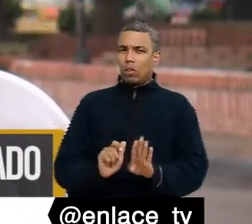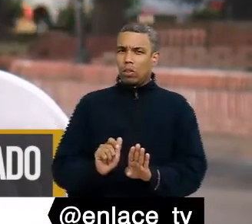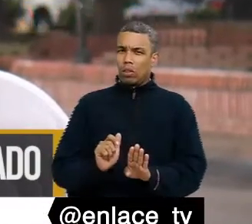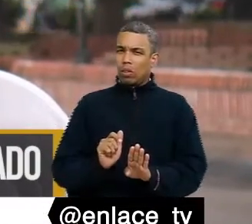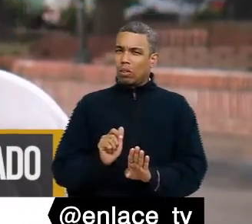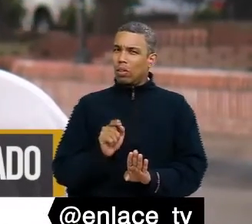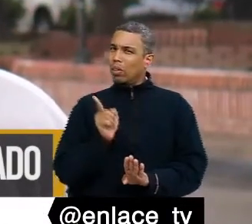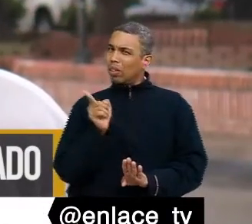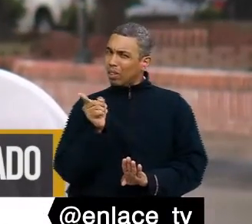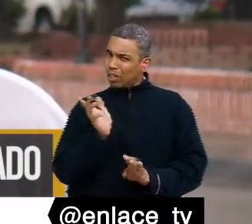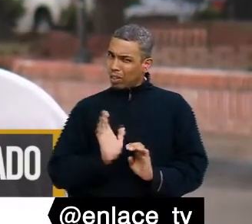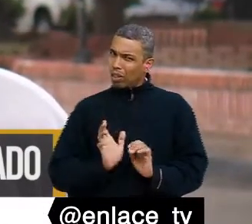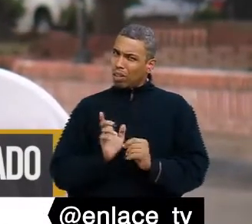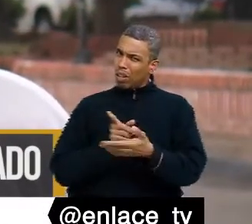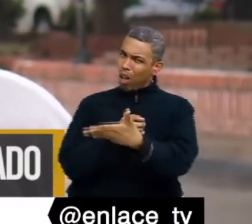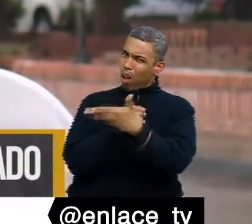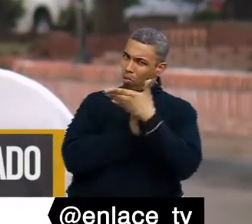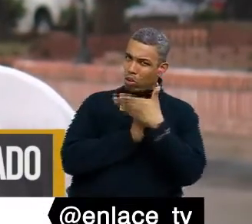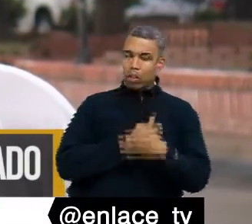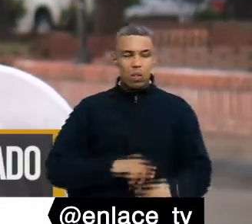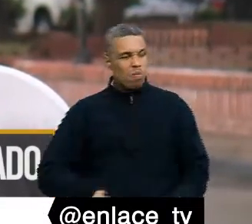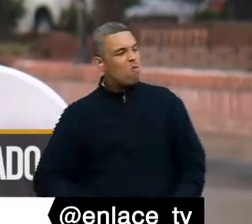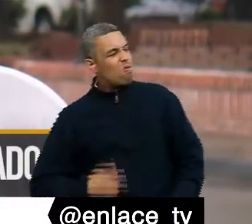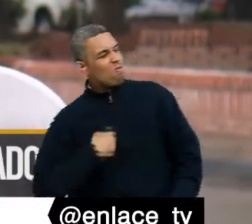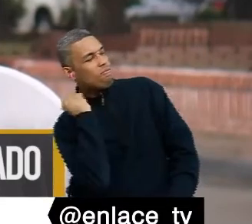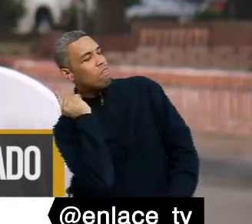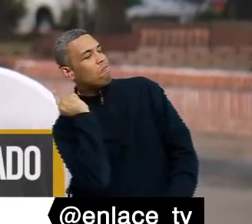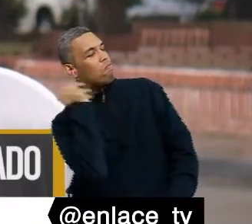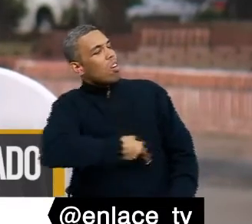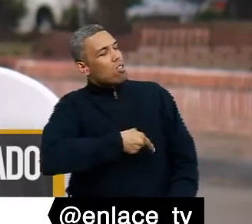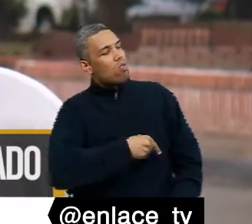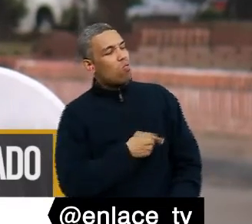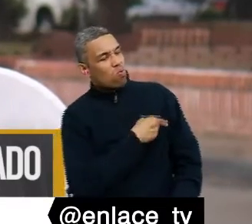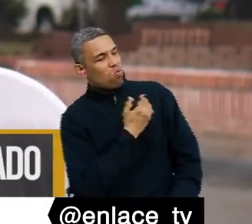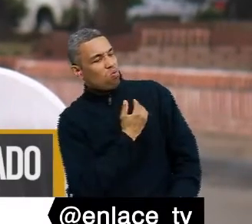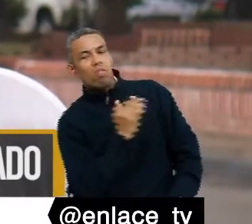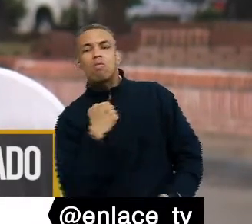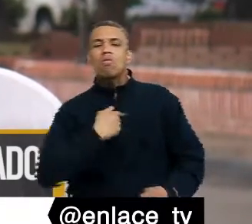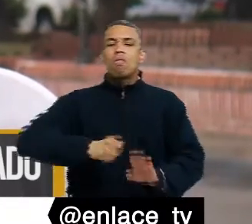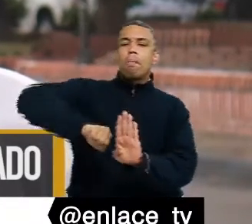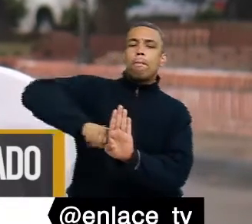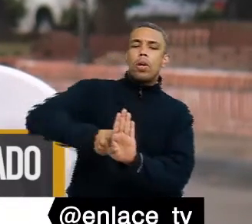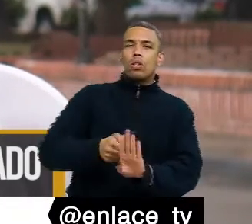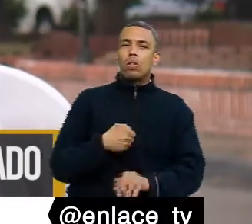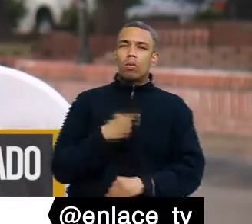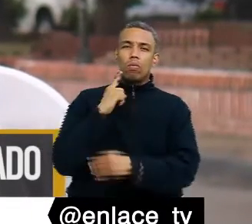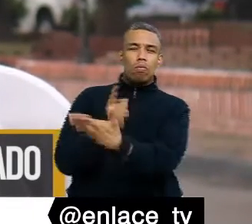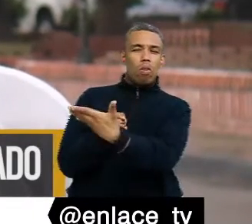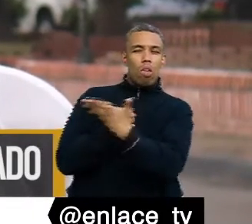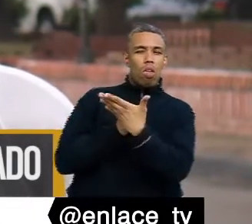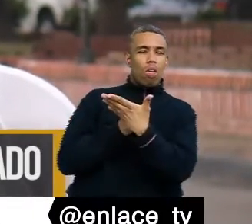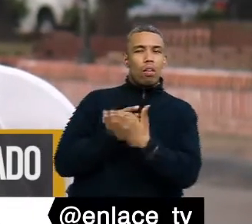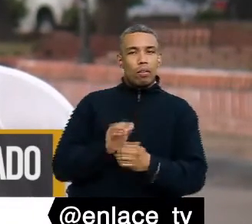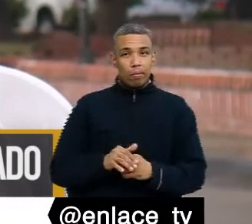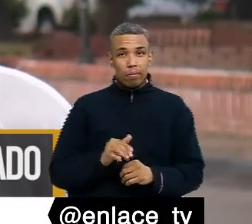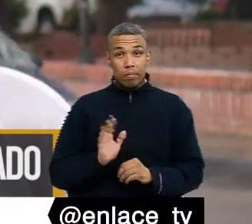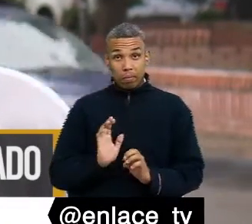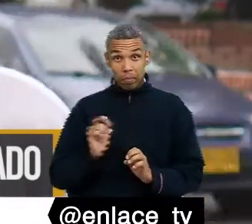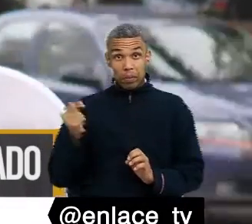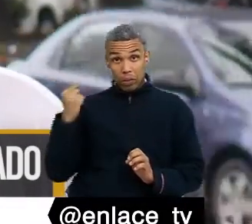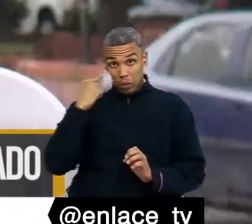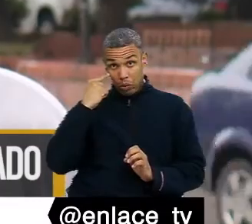es las cosas se hacen de buena manera. Yo de buena voluntad les dije que el día lunes les hacía la